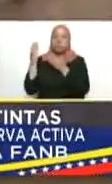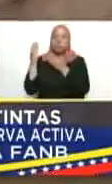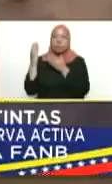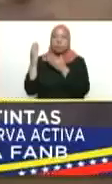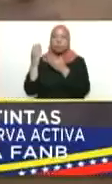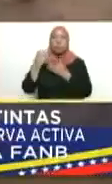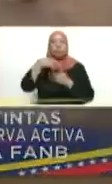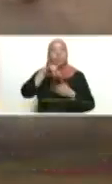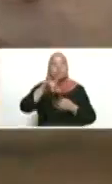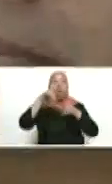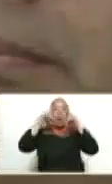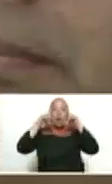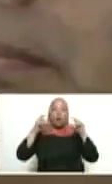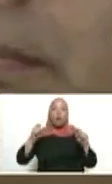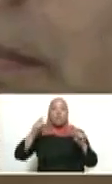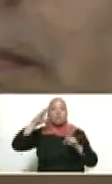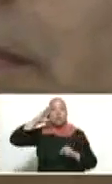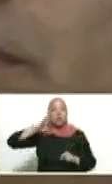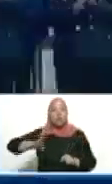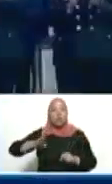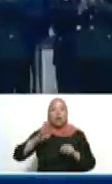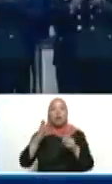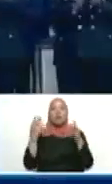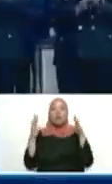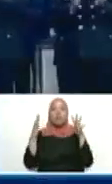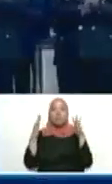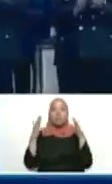una carrera militar ejemplar.